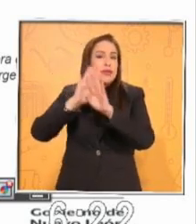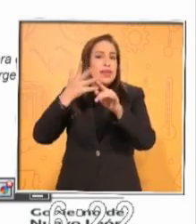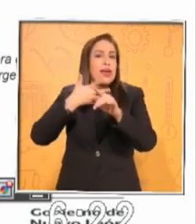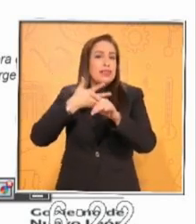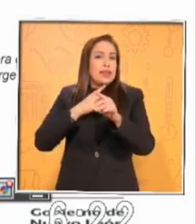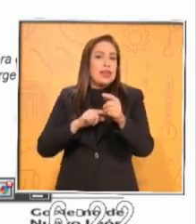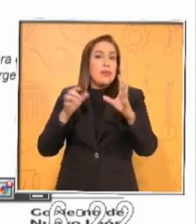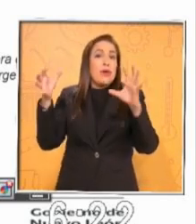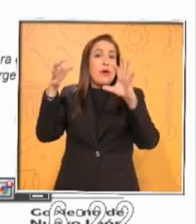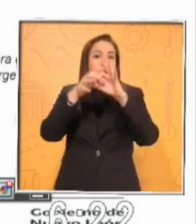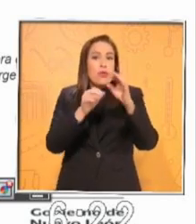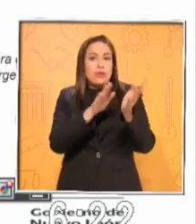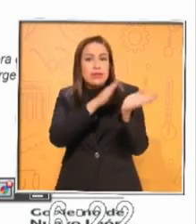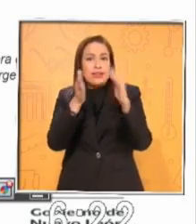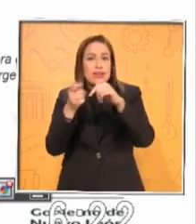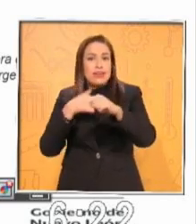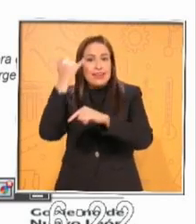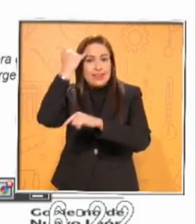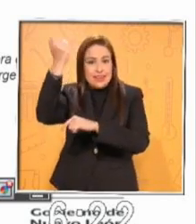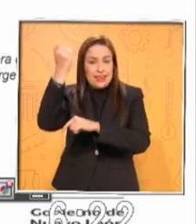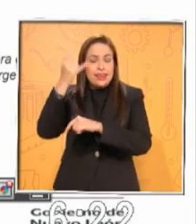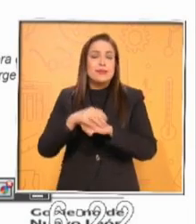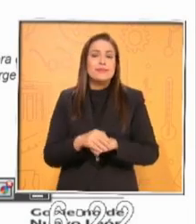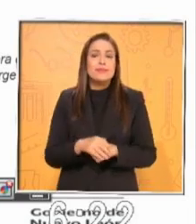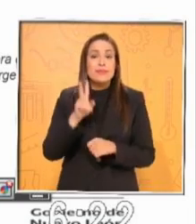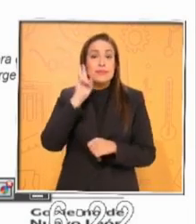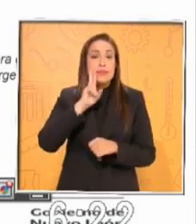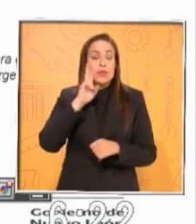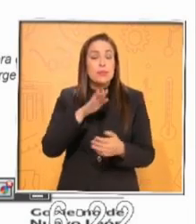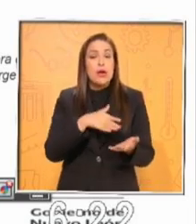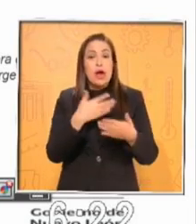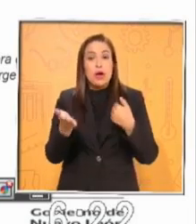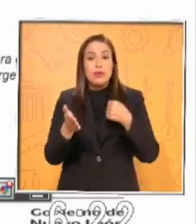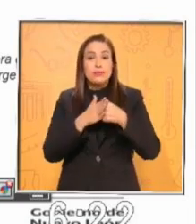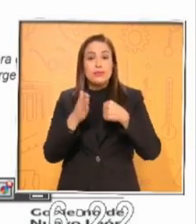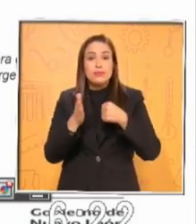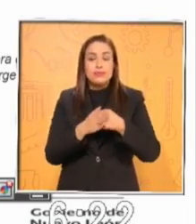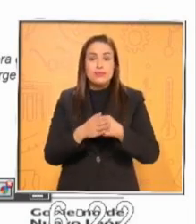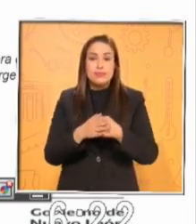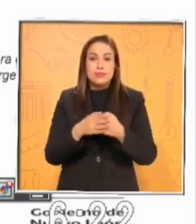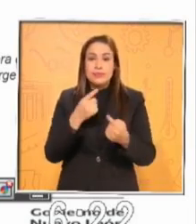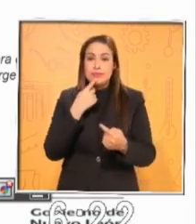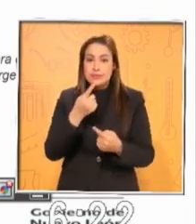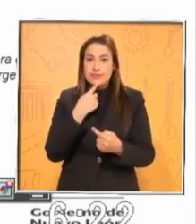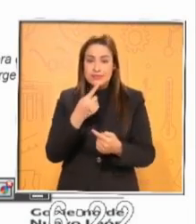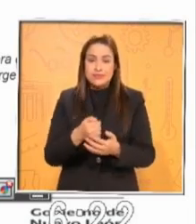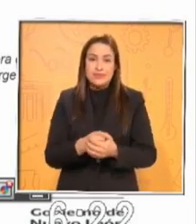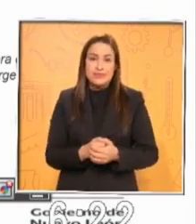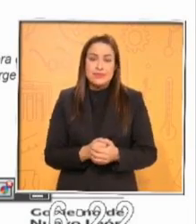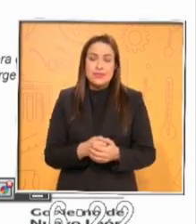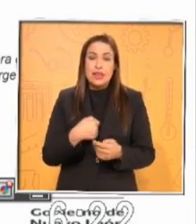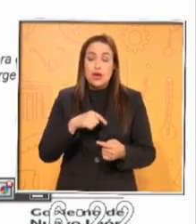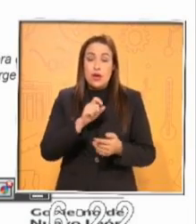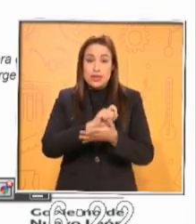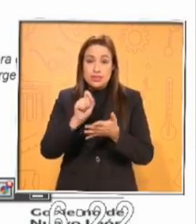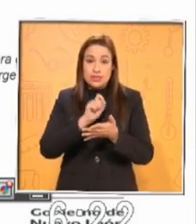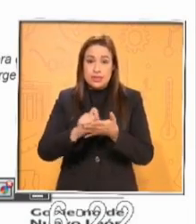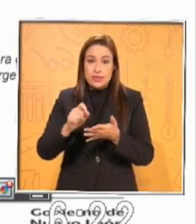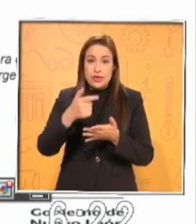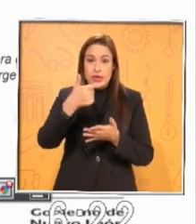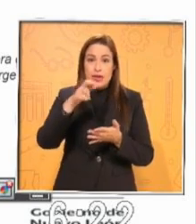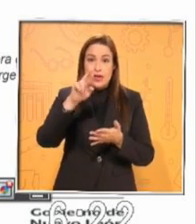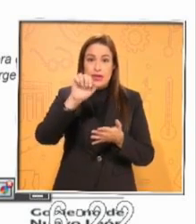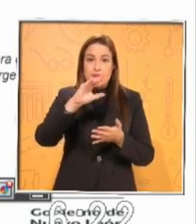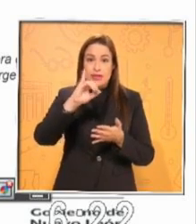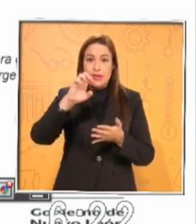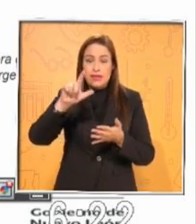Vamos al siguiente comentario, que lo escribió Graciela Bertancourt,